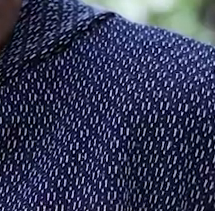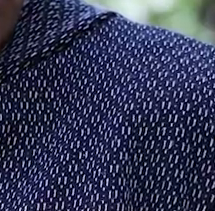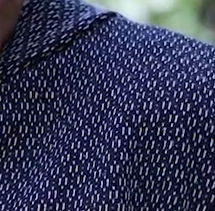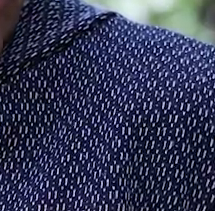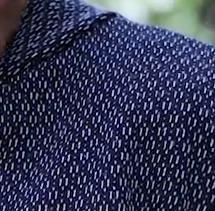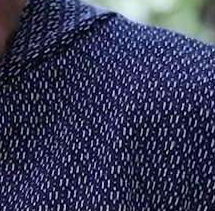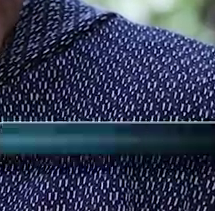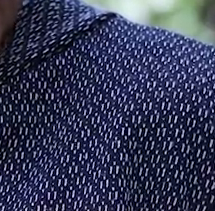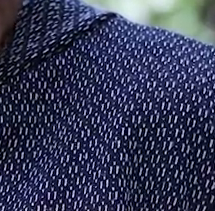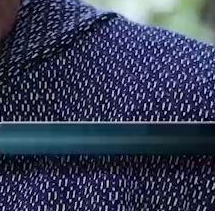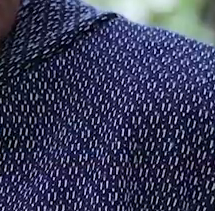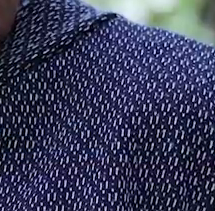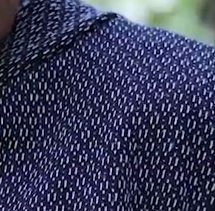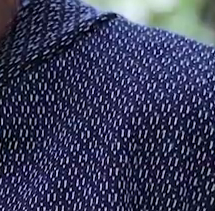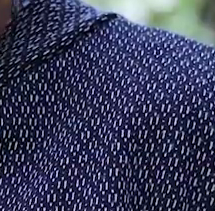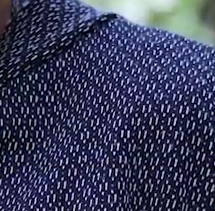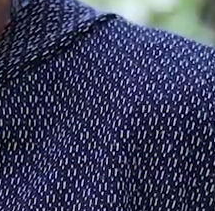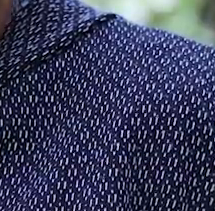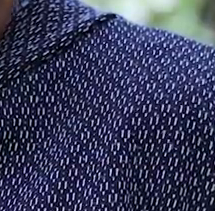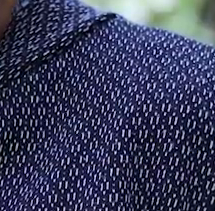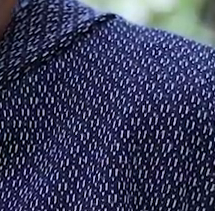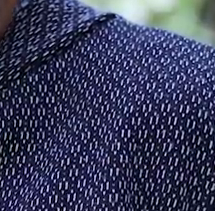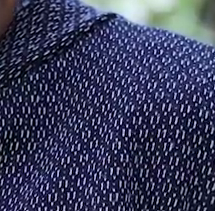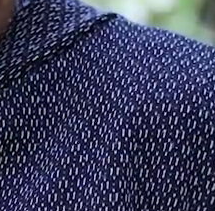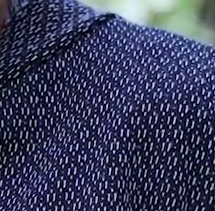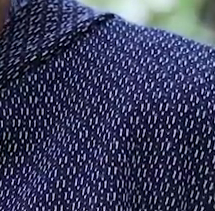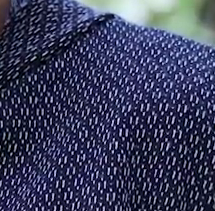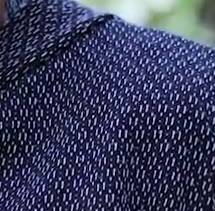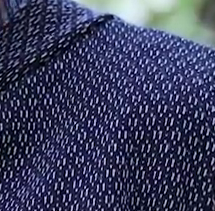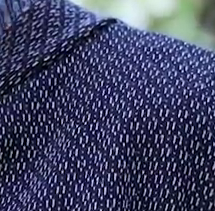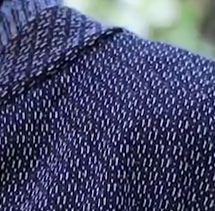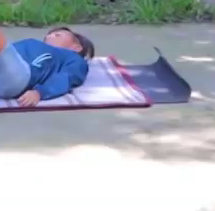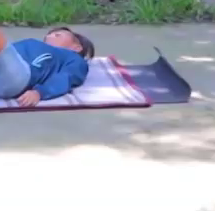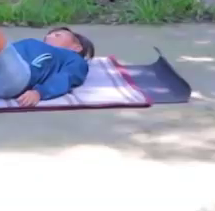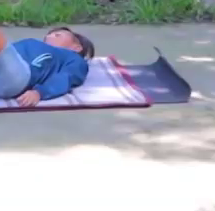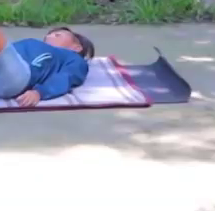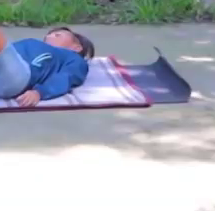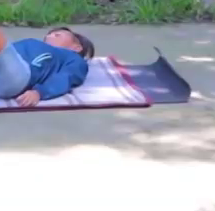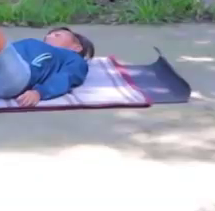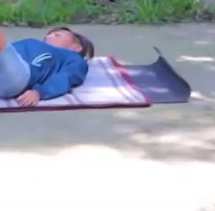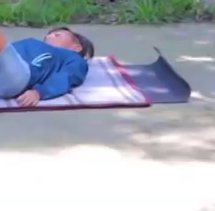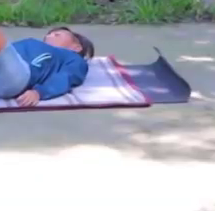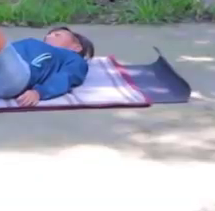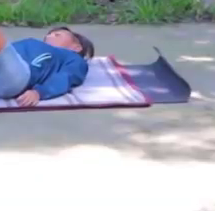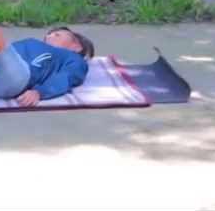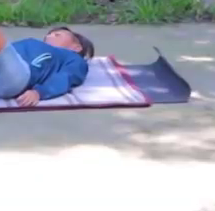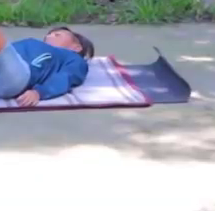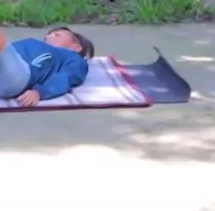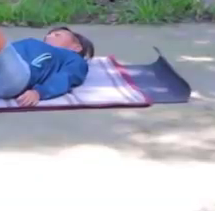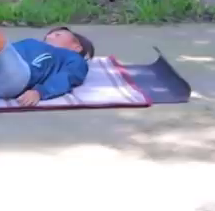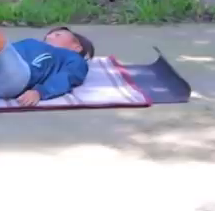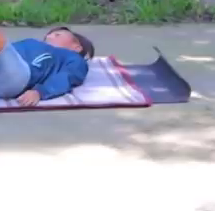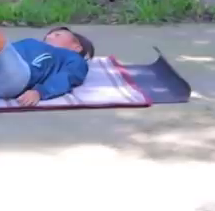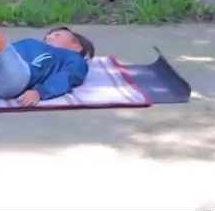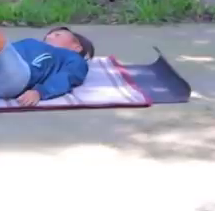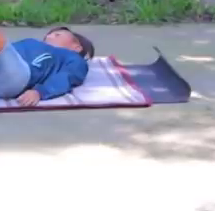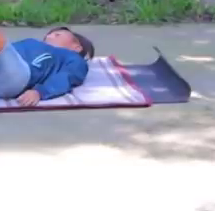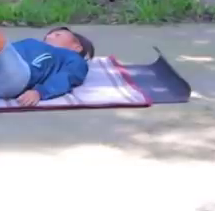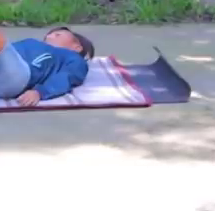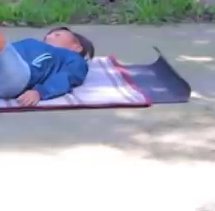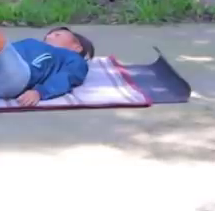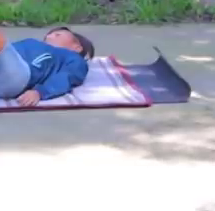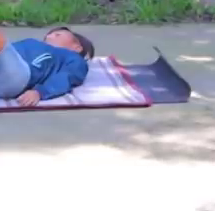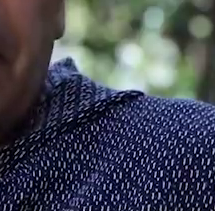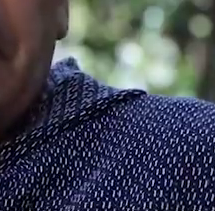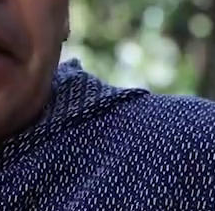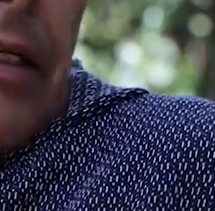acostar con flexionando las rodillas, las plantas de los pies totalmente en el suelo. Y lo que vamos a